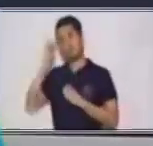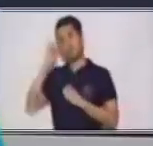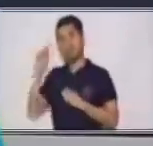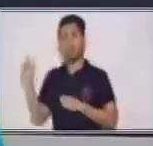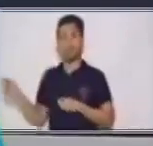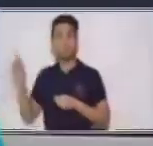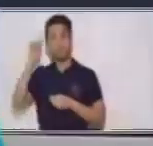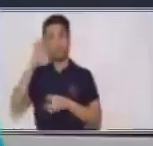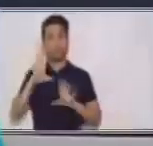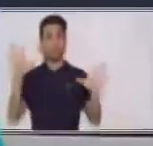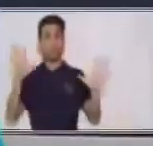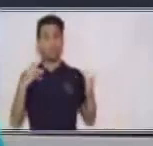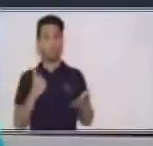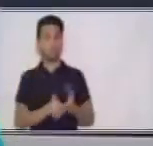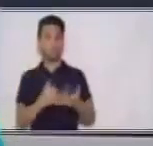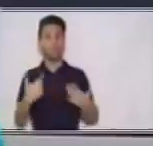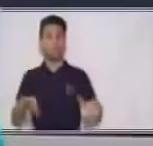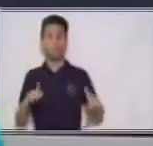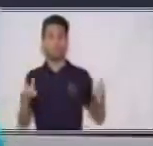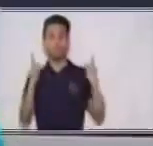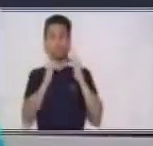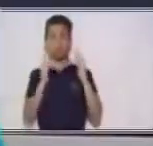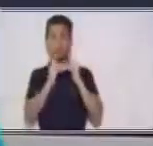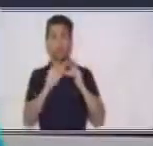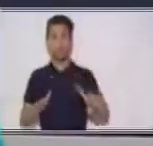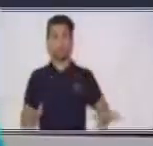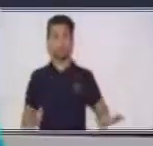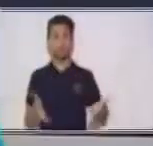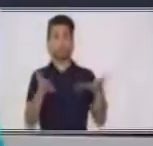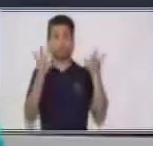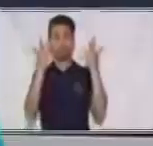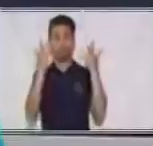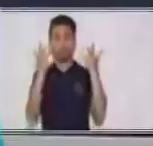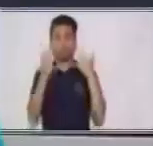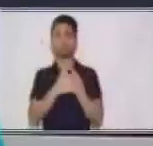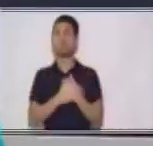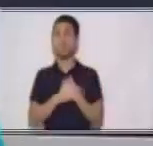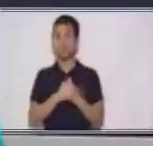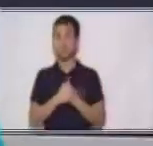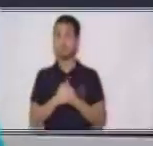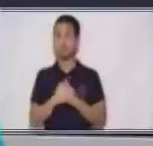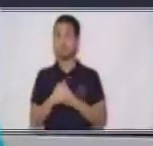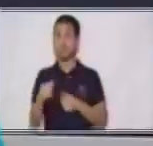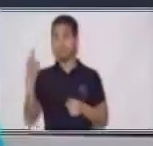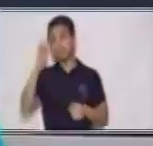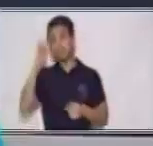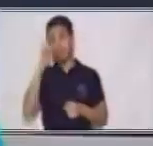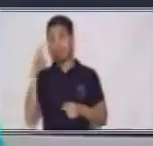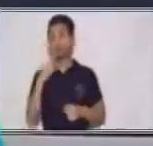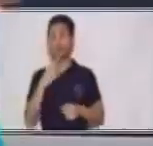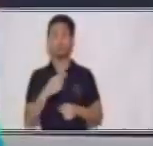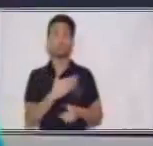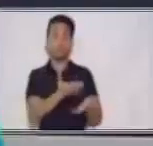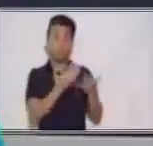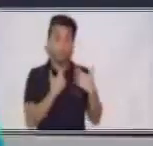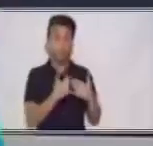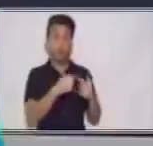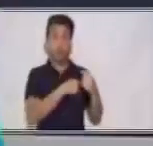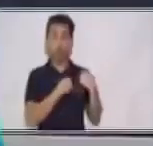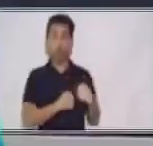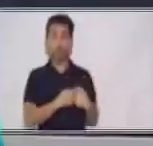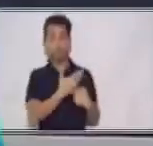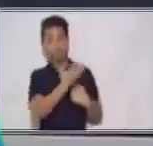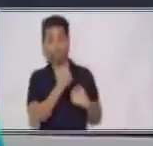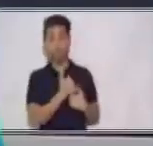los Esclavos. Pero cuando ya empieza el diablo a pedirle el alma a este capataz, él se asusta y dice, no te voy a dar mi